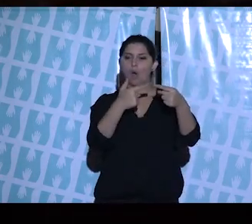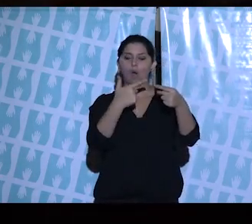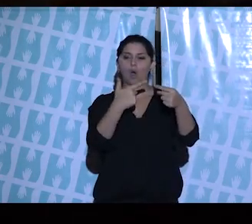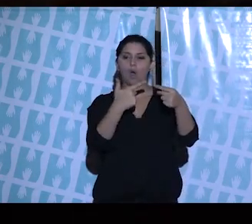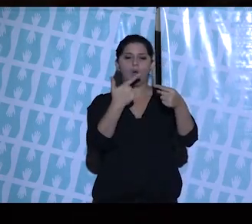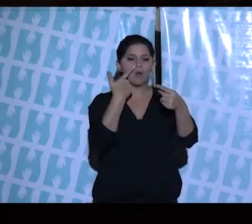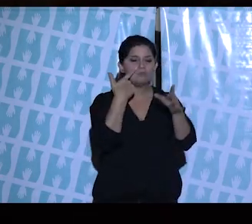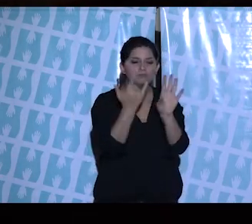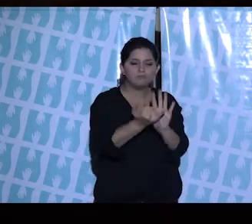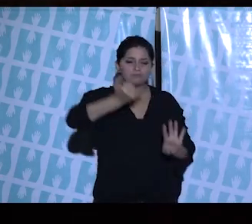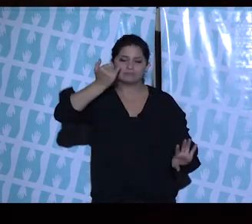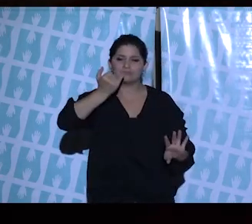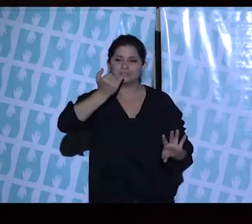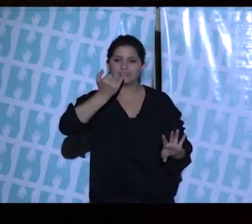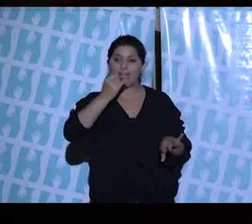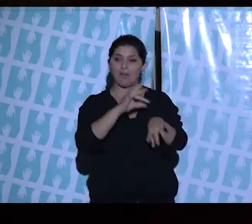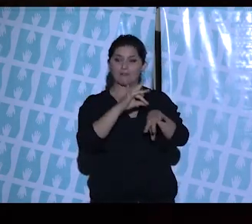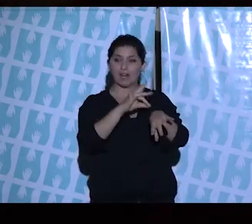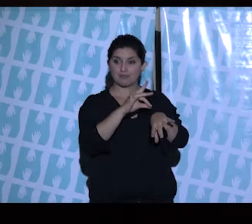diagnóstico temprano.